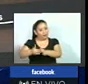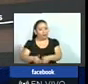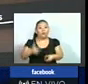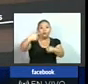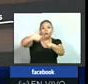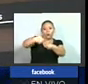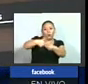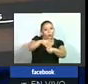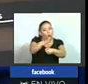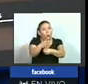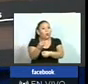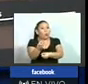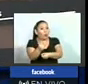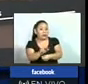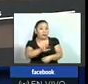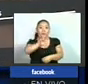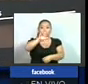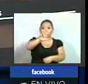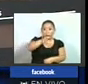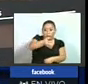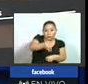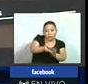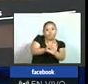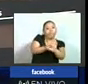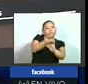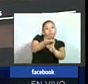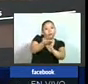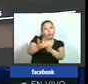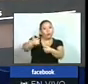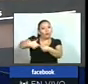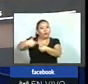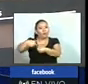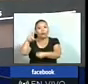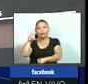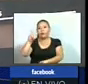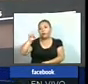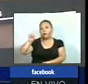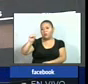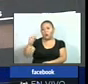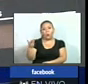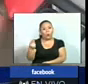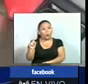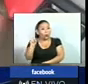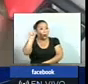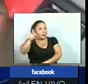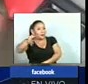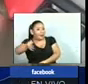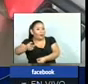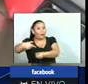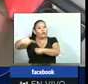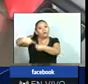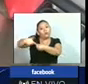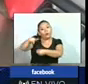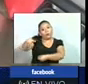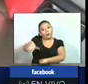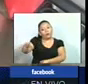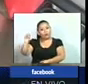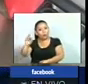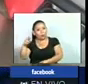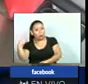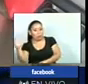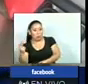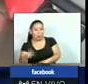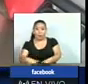gasolina regular sube hasta tres centavos a nivel nacional, el diésel incrementa un centavo en la zona oriental y la especial no